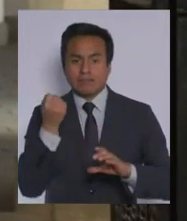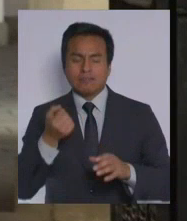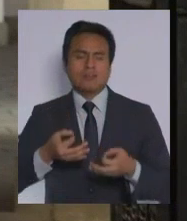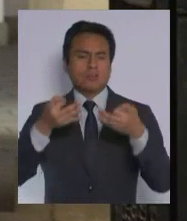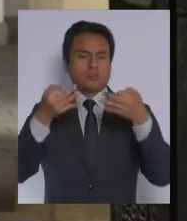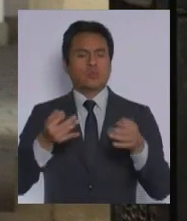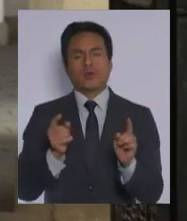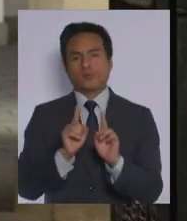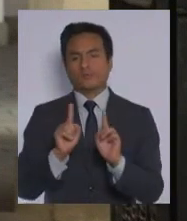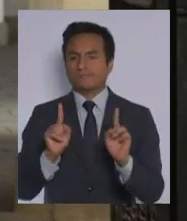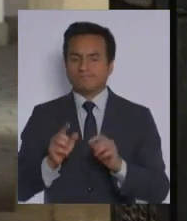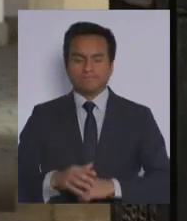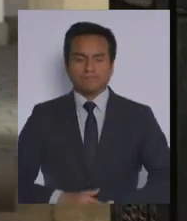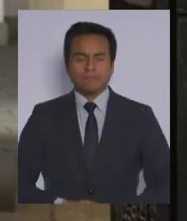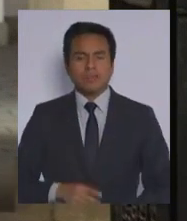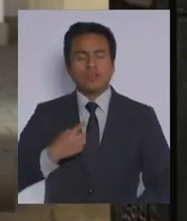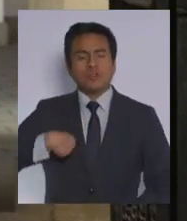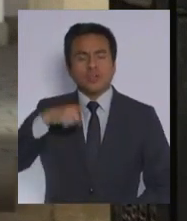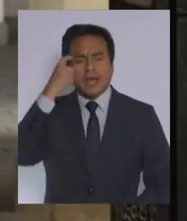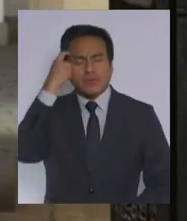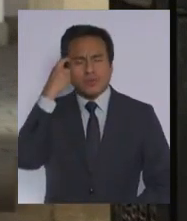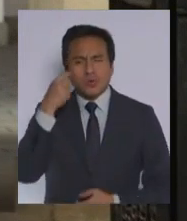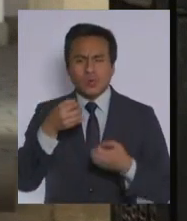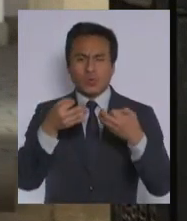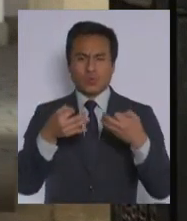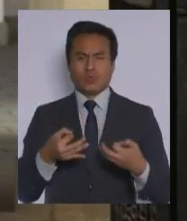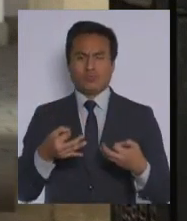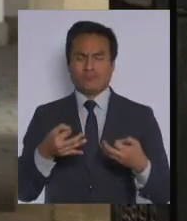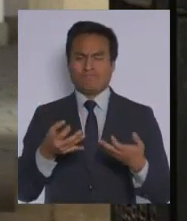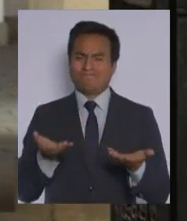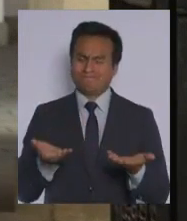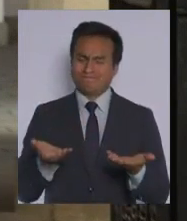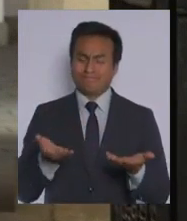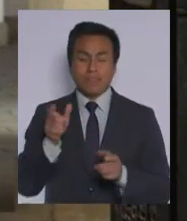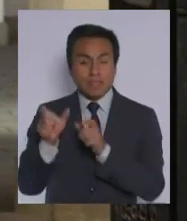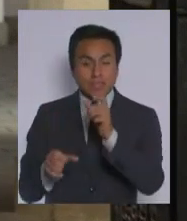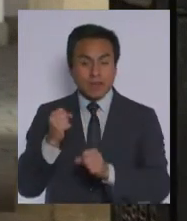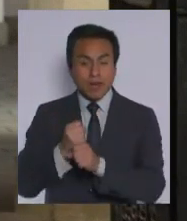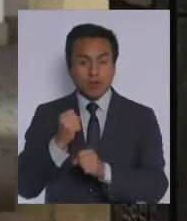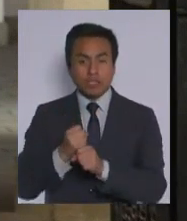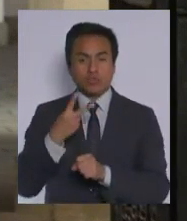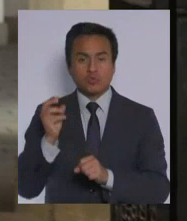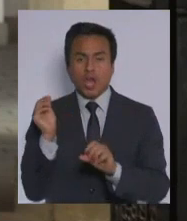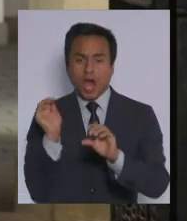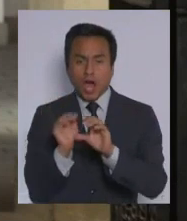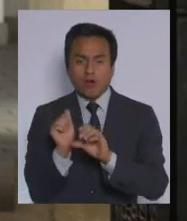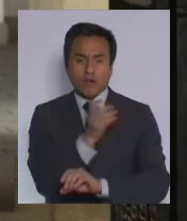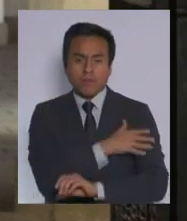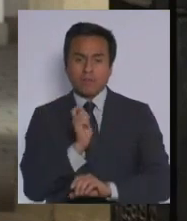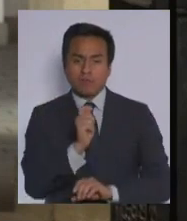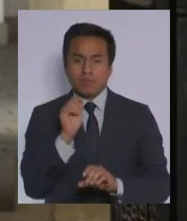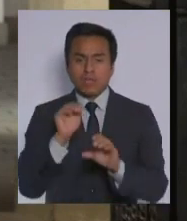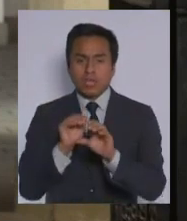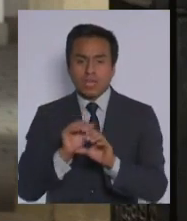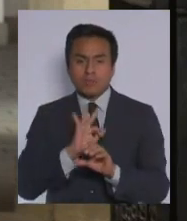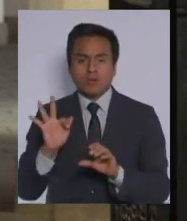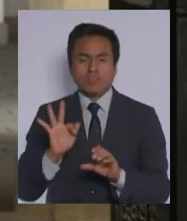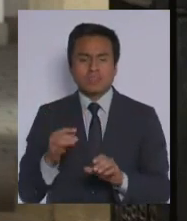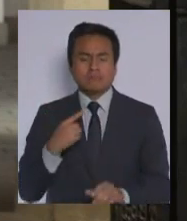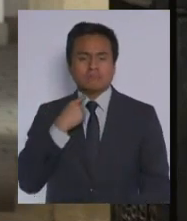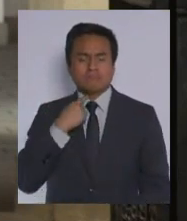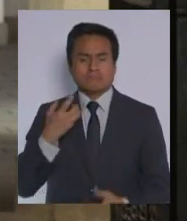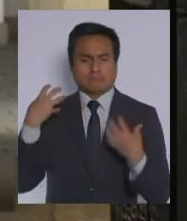justo no creemos que sea justo que los trabajadores con sus ahorros paguen el costo de esta